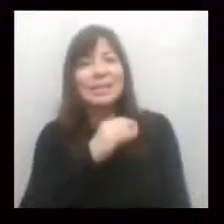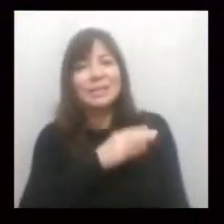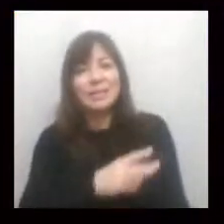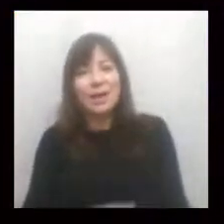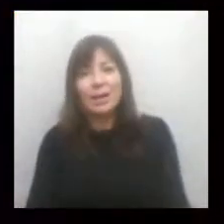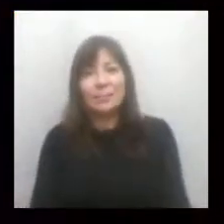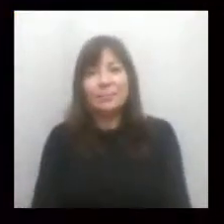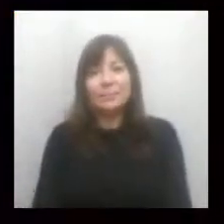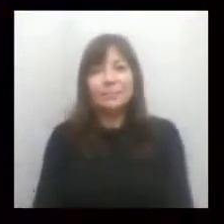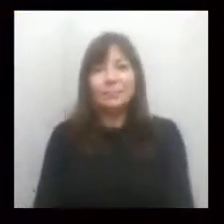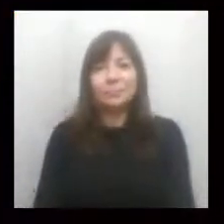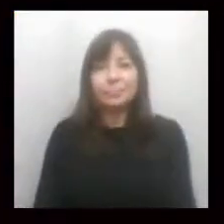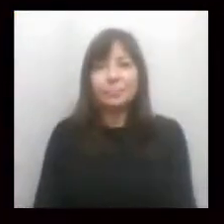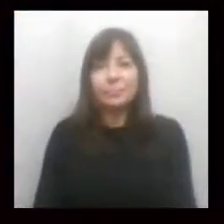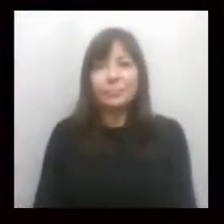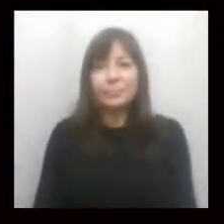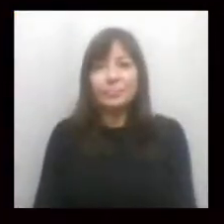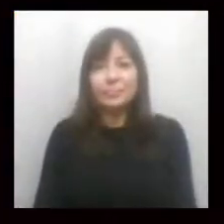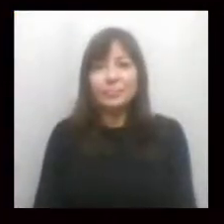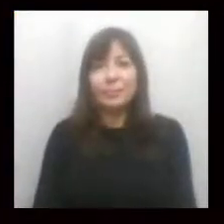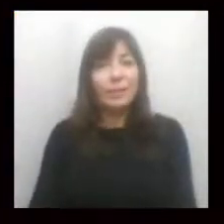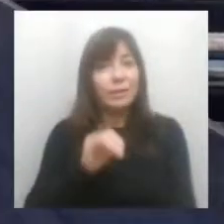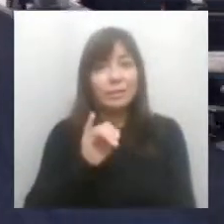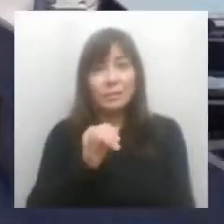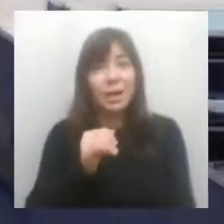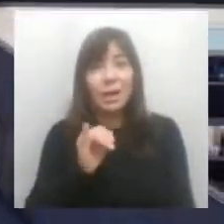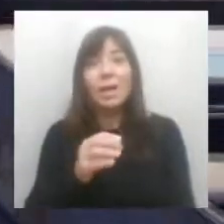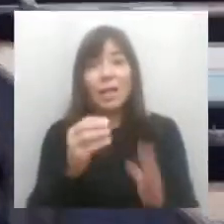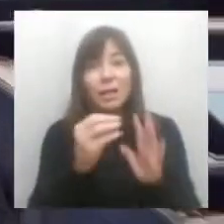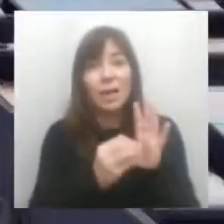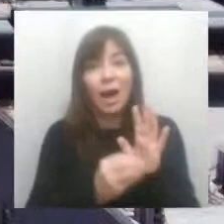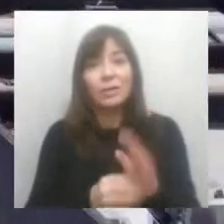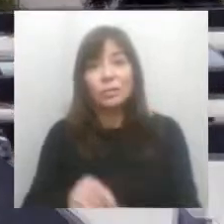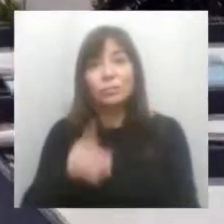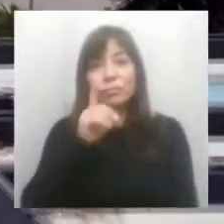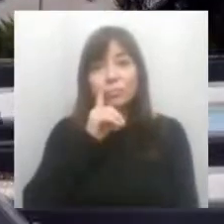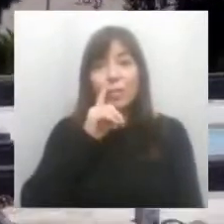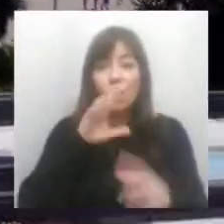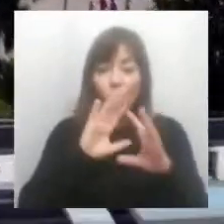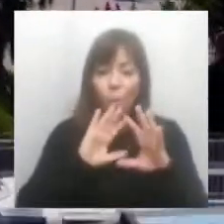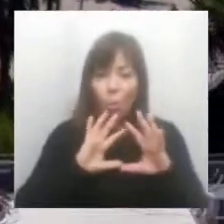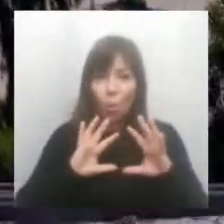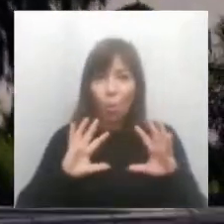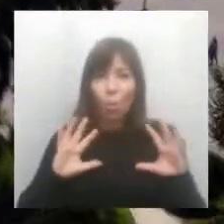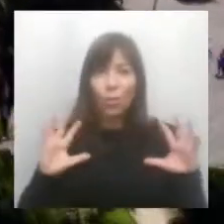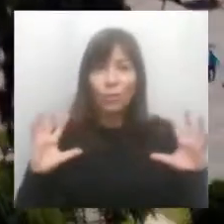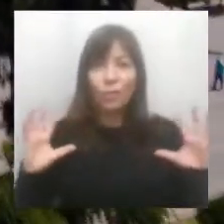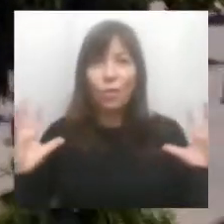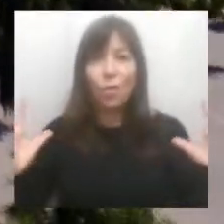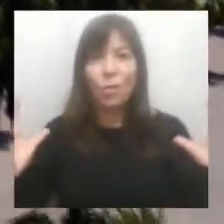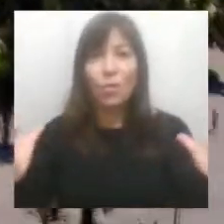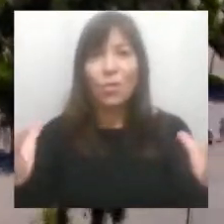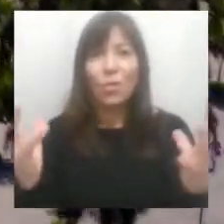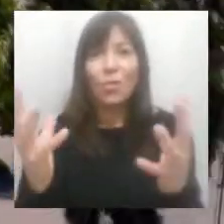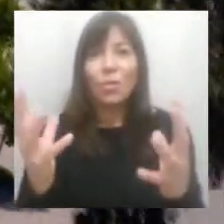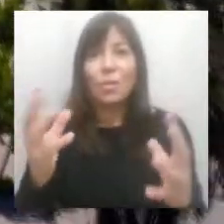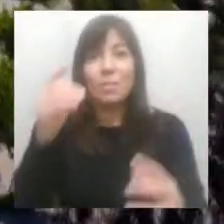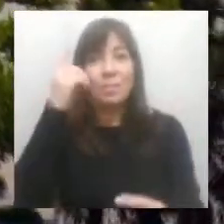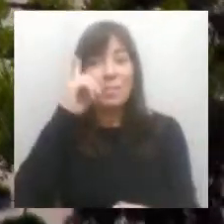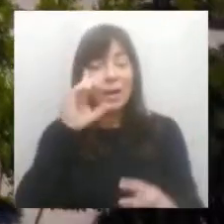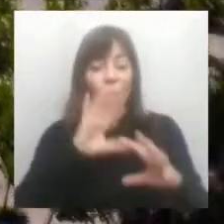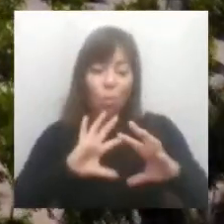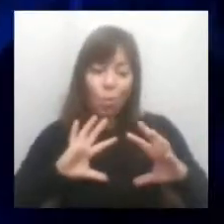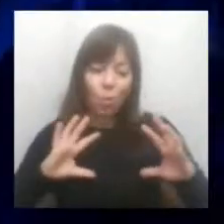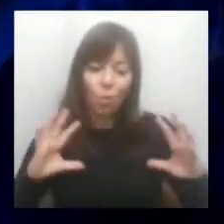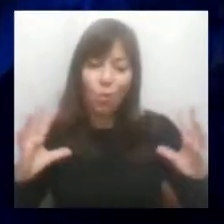No sé. Quizás. Sí, no, puede ser, porque según los datos que yo tengo, está en curva, porque existen otras que son de nivel curvo. Pero esa curvatura es